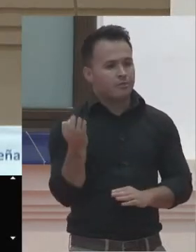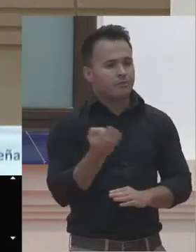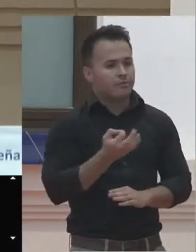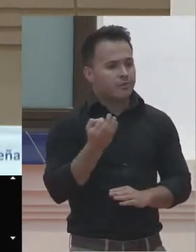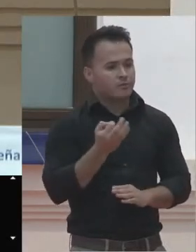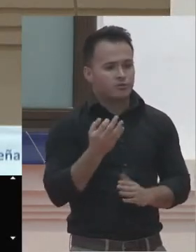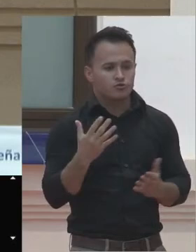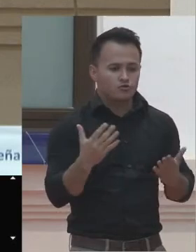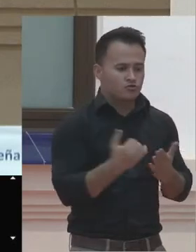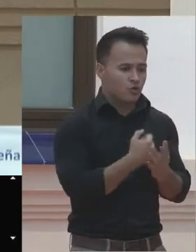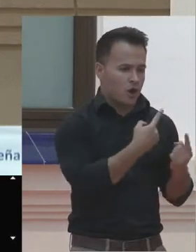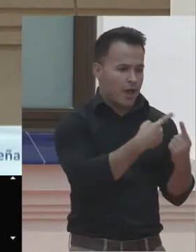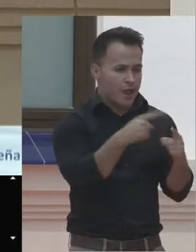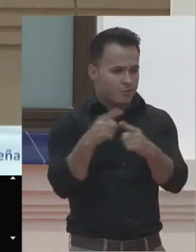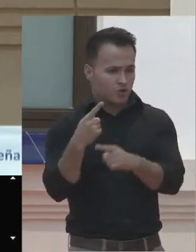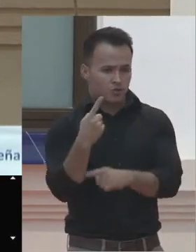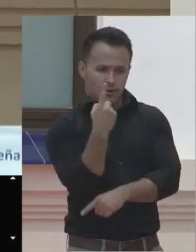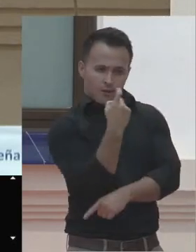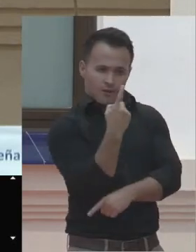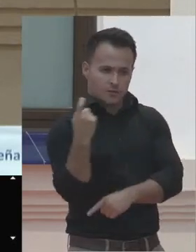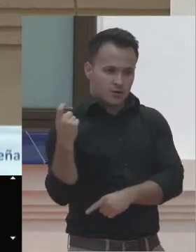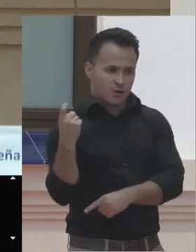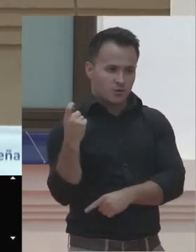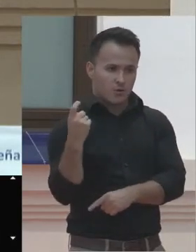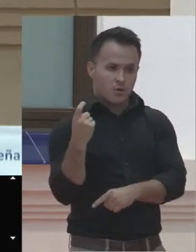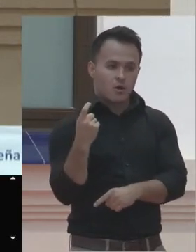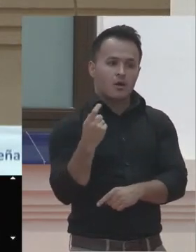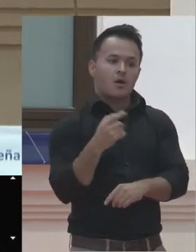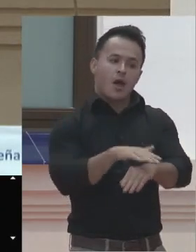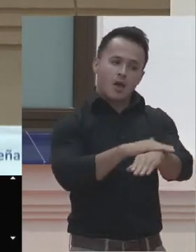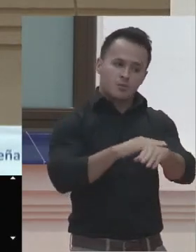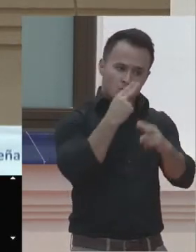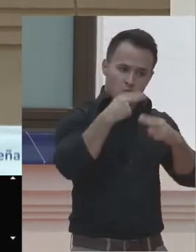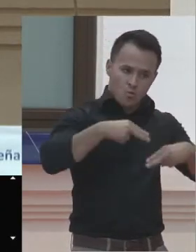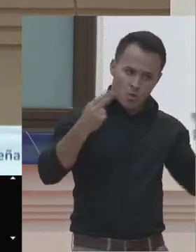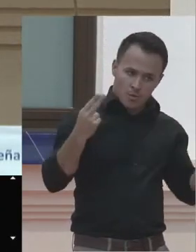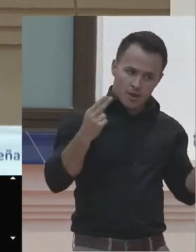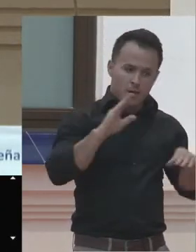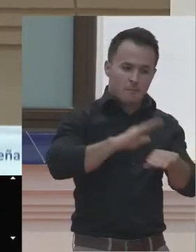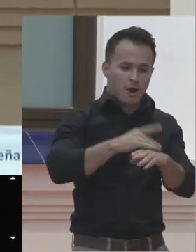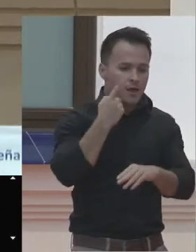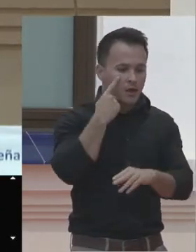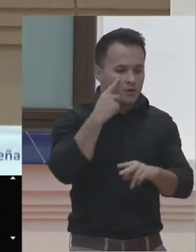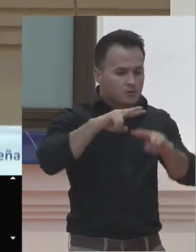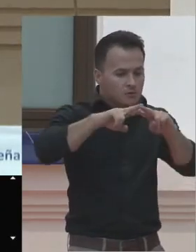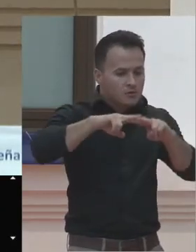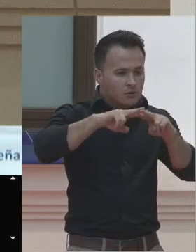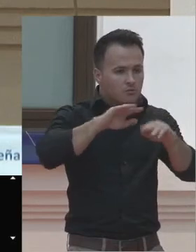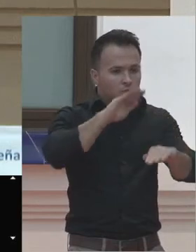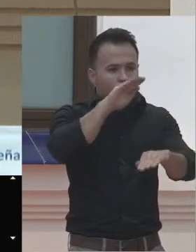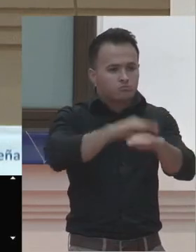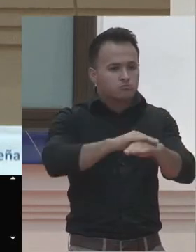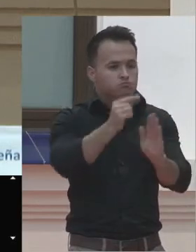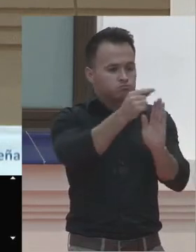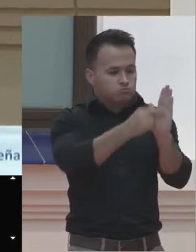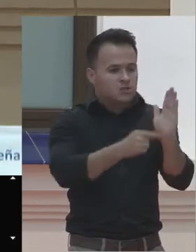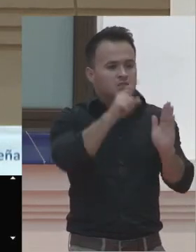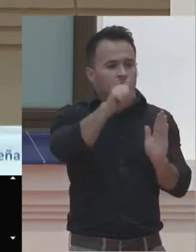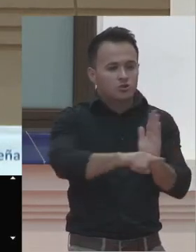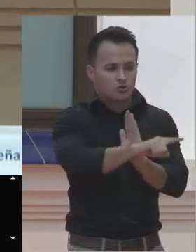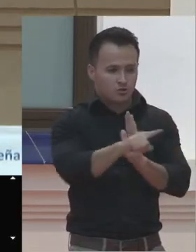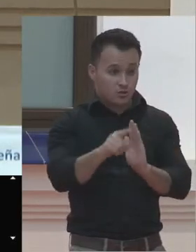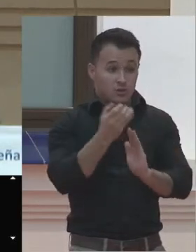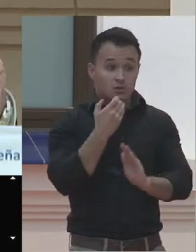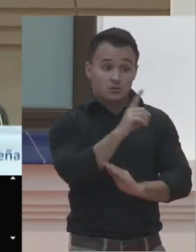existan todos los elementos necesarios por parte de la Administración para que se comprueben que se han cumplido con ellos y en el caso en el que no se haya cumplido